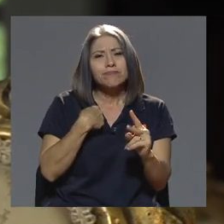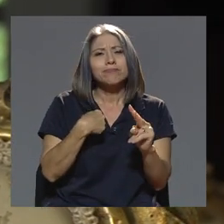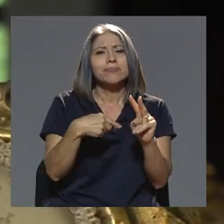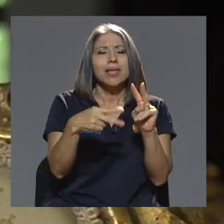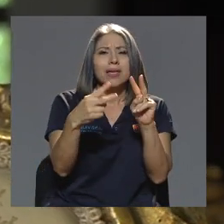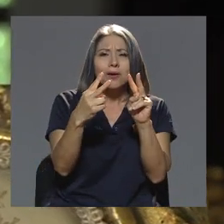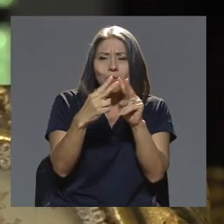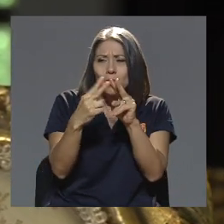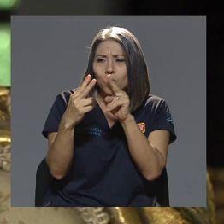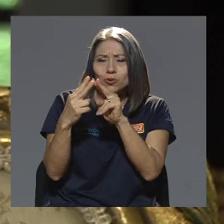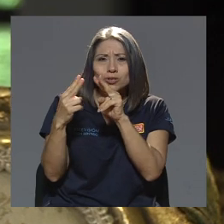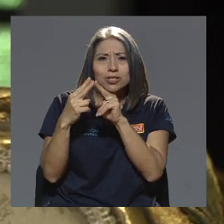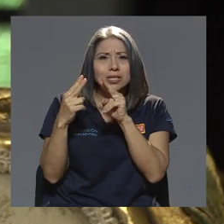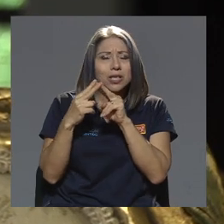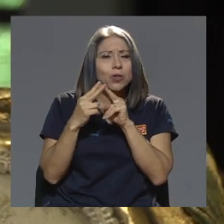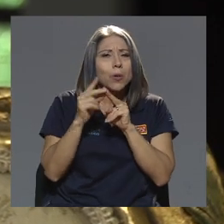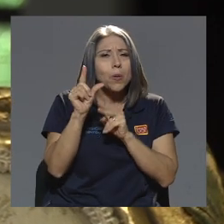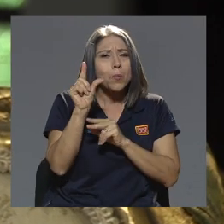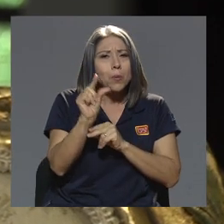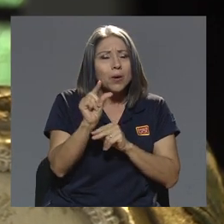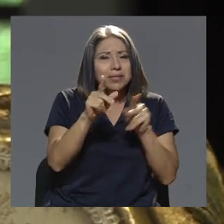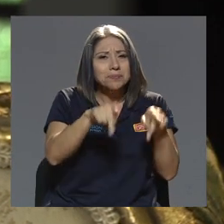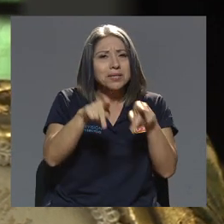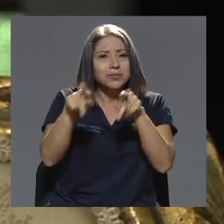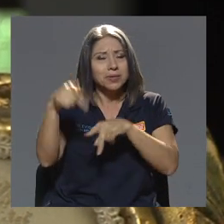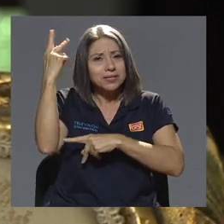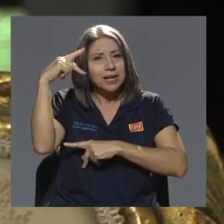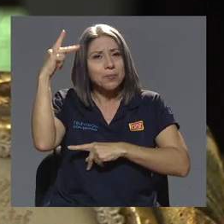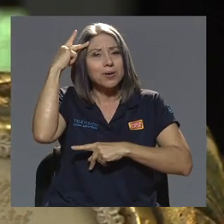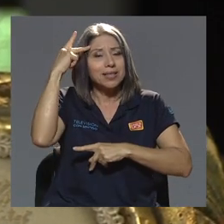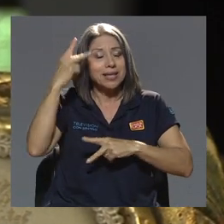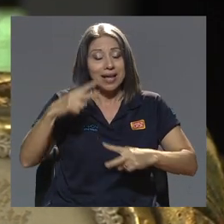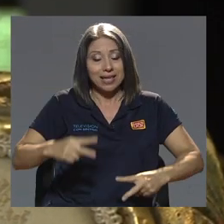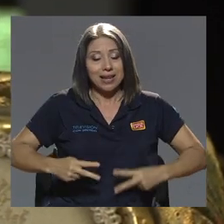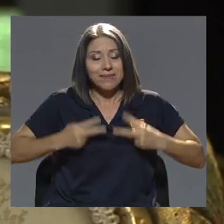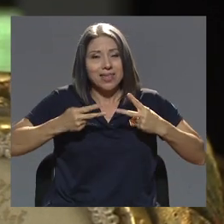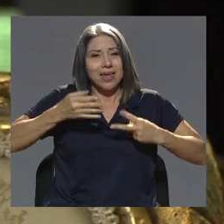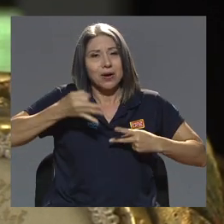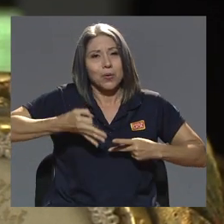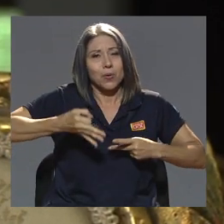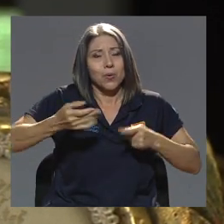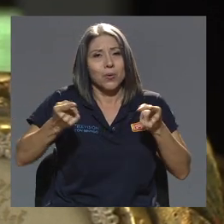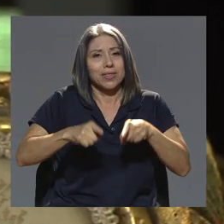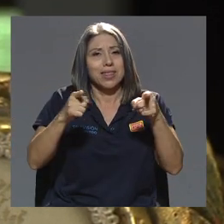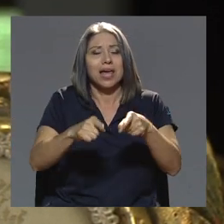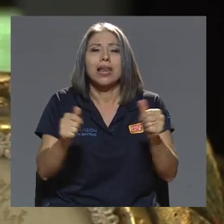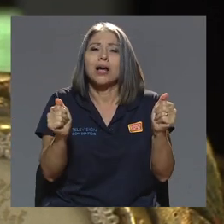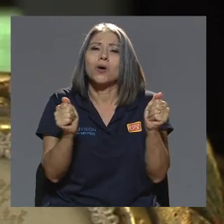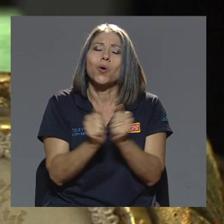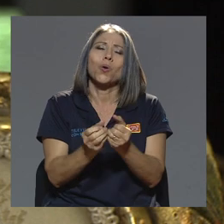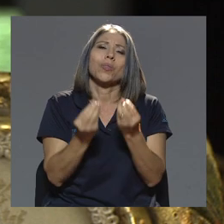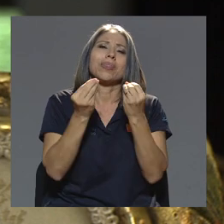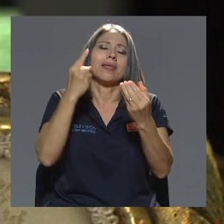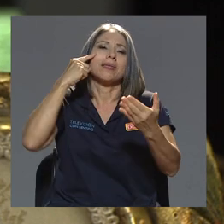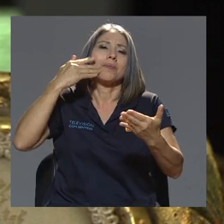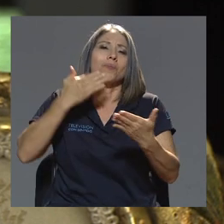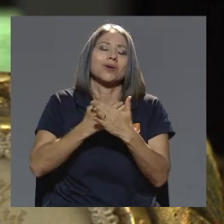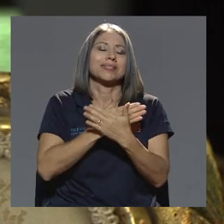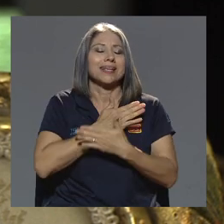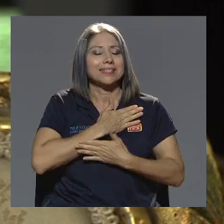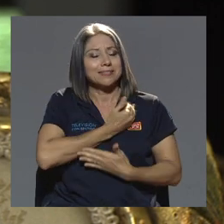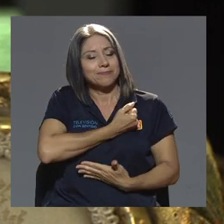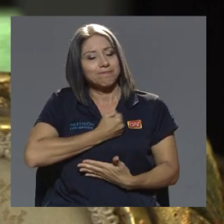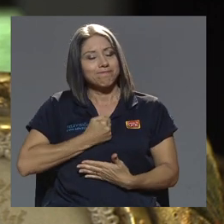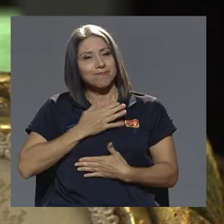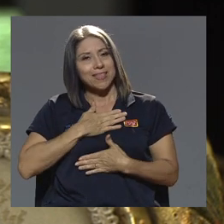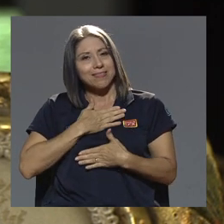muchas pocas personas en la política y en la vida cotidiana con tantas muestras de entrega y de mística por las causas